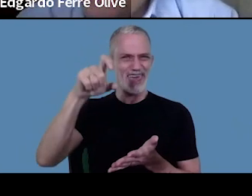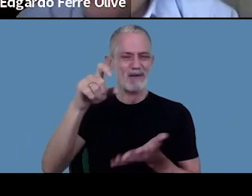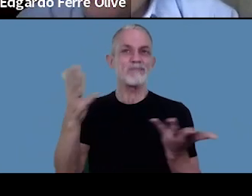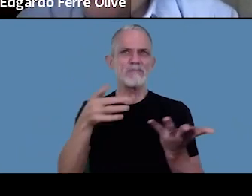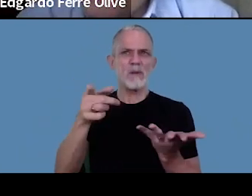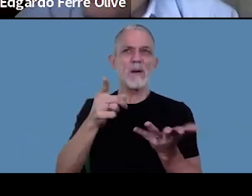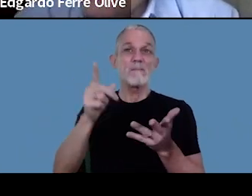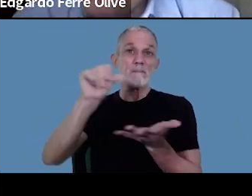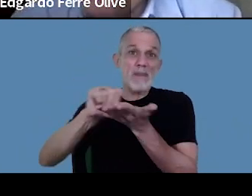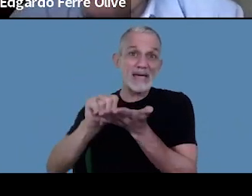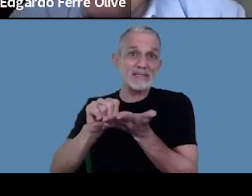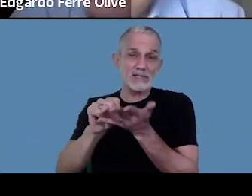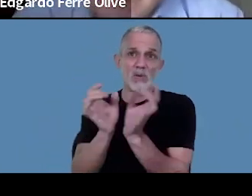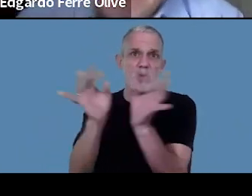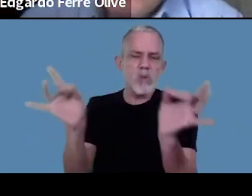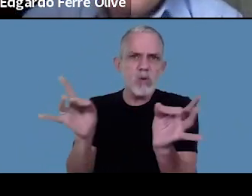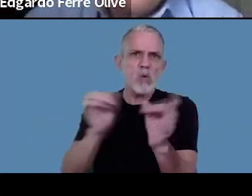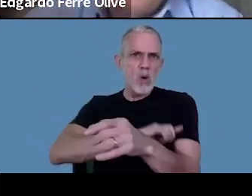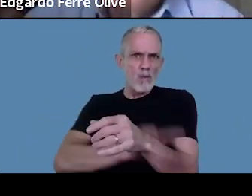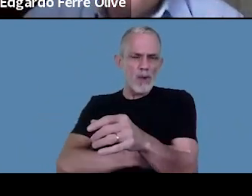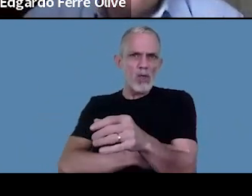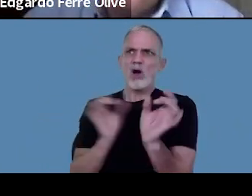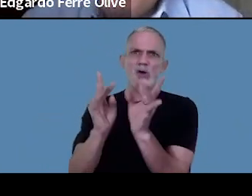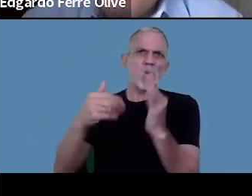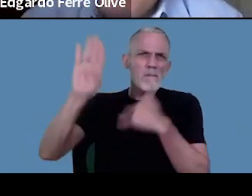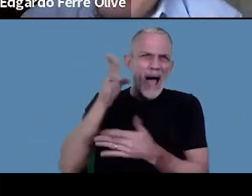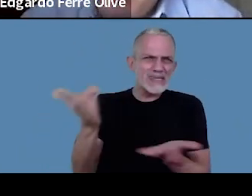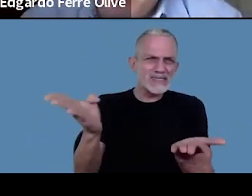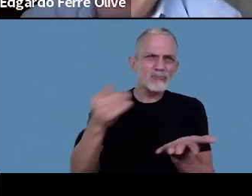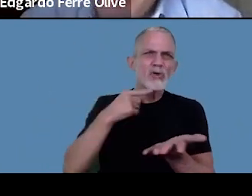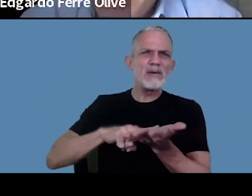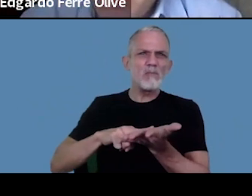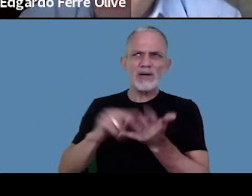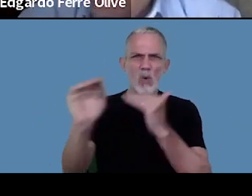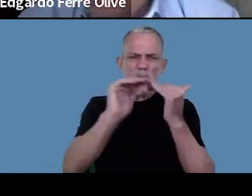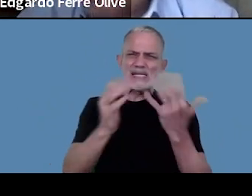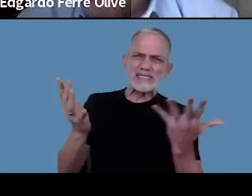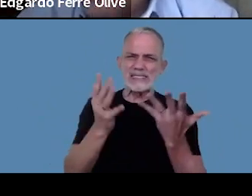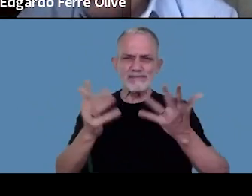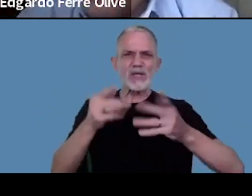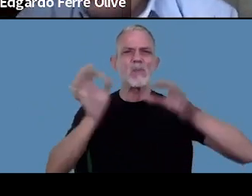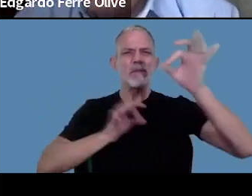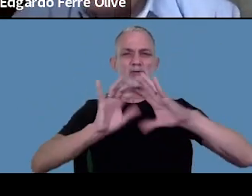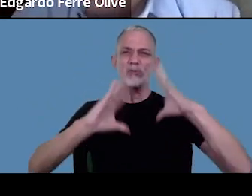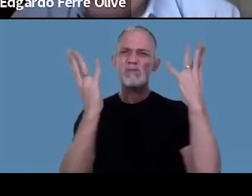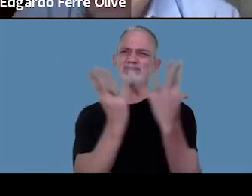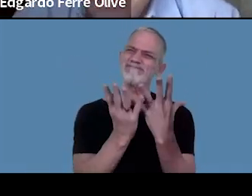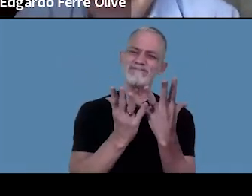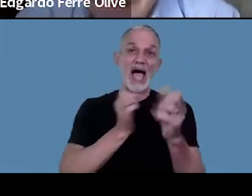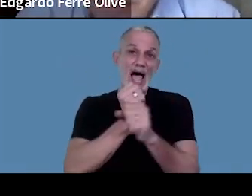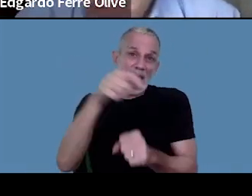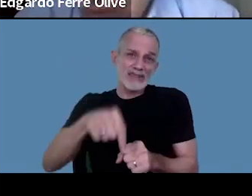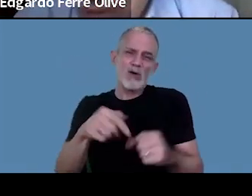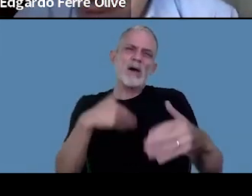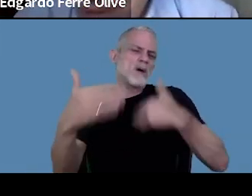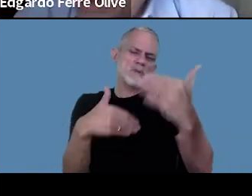más contaminación producen. ¿Está bien? Entonces, este es un proyecto global, hoy por hoy no se ha desarrollado,